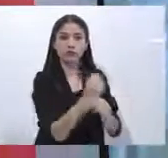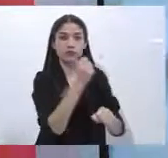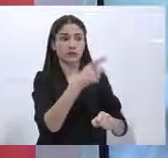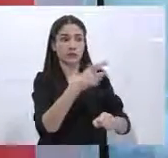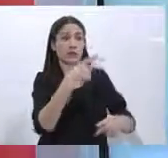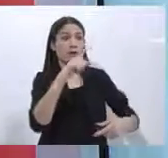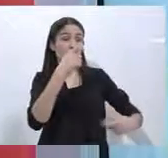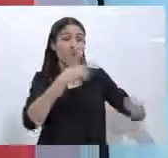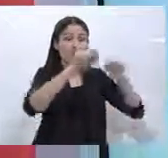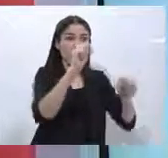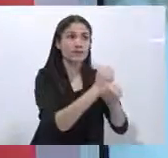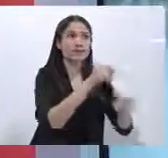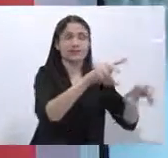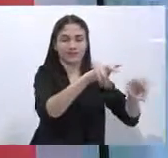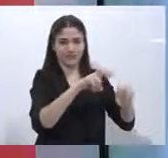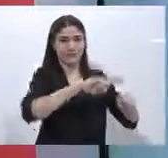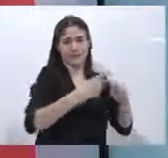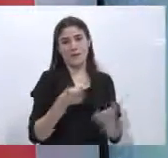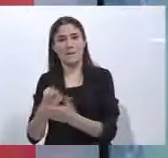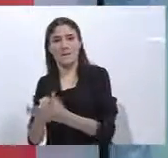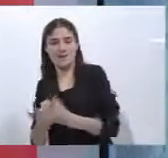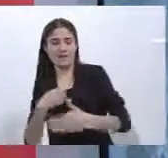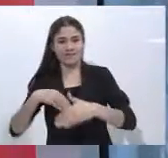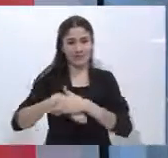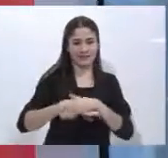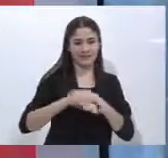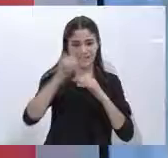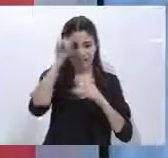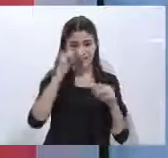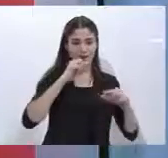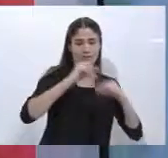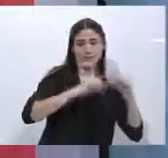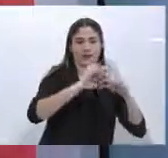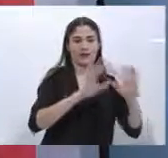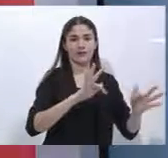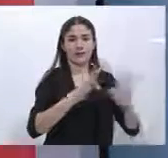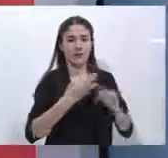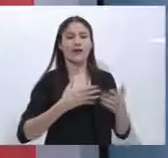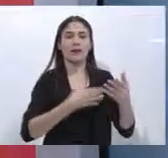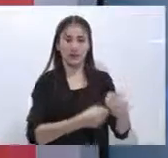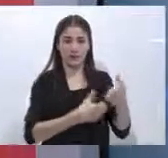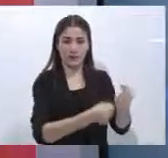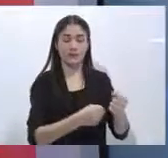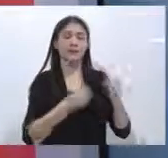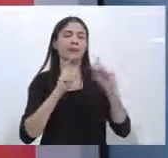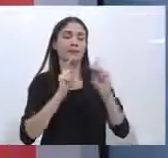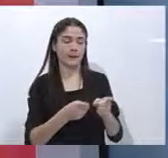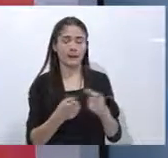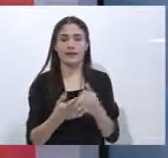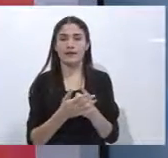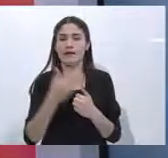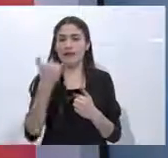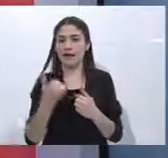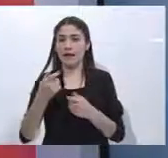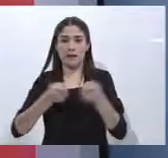todos los rubros cada rubro es diferente uno al otro crédito para producción tiene que ser a una